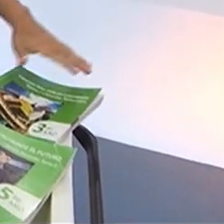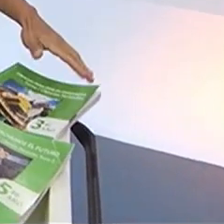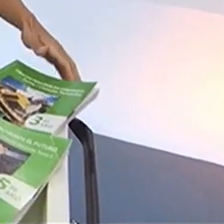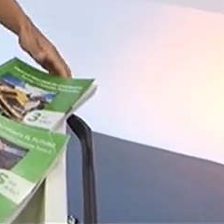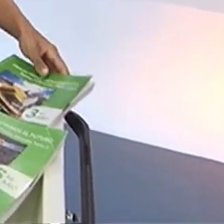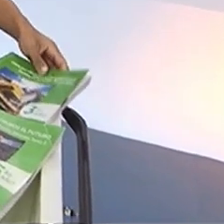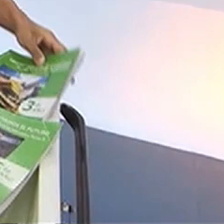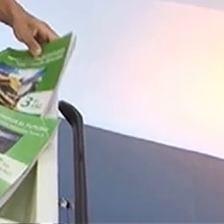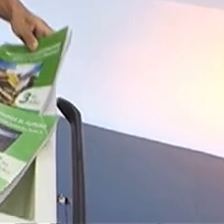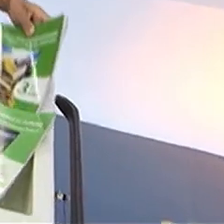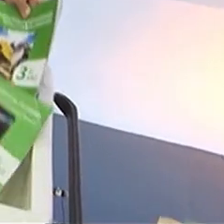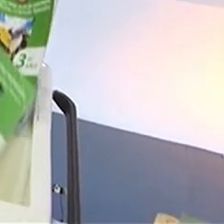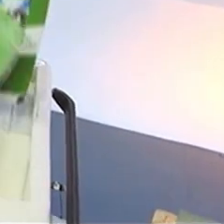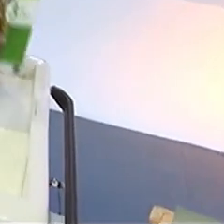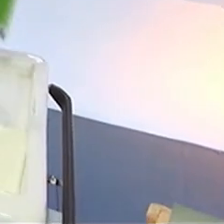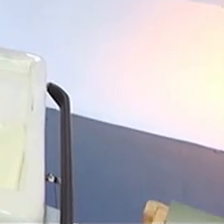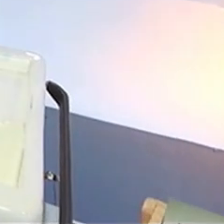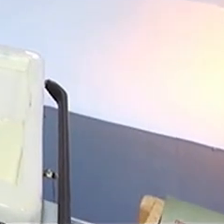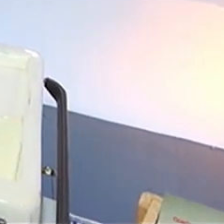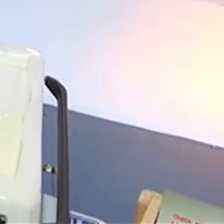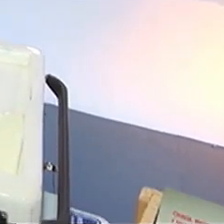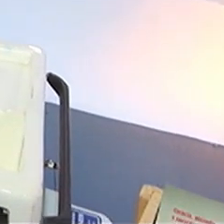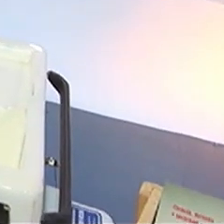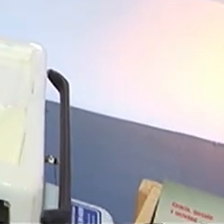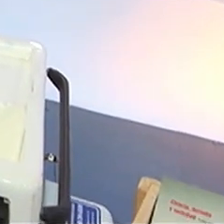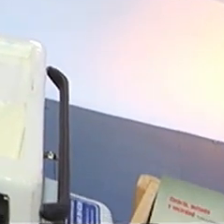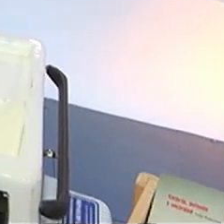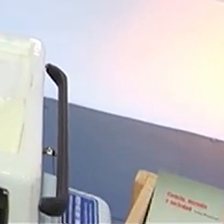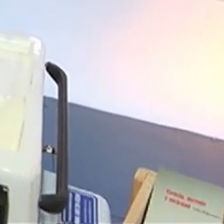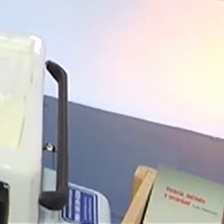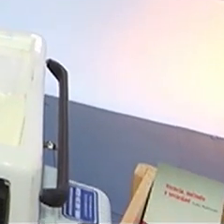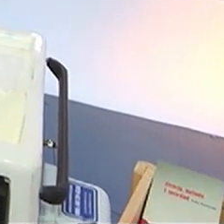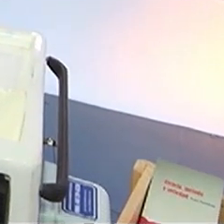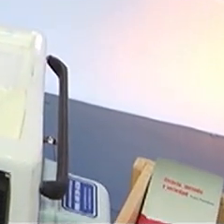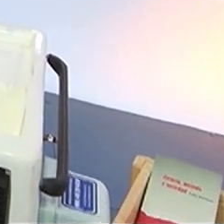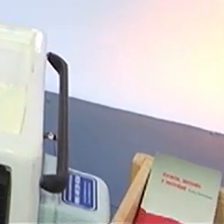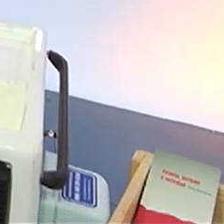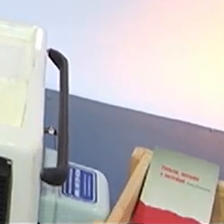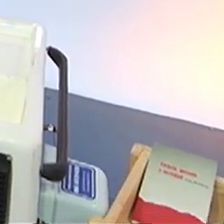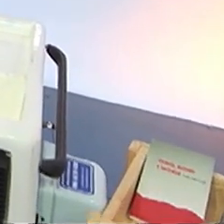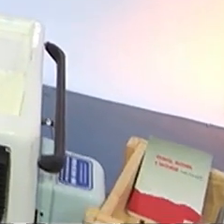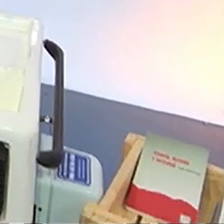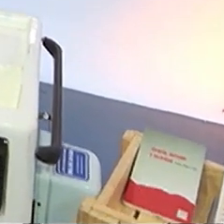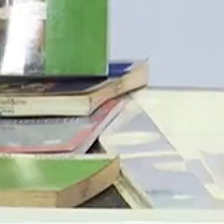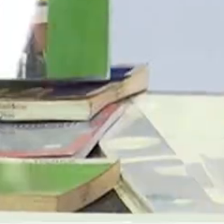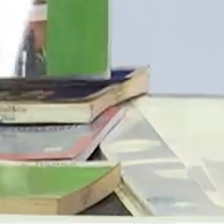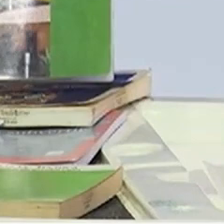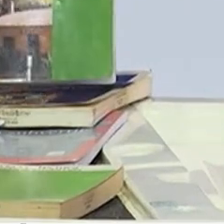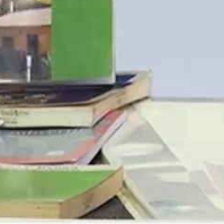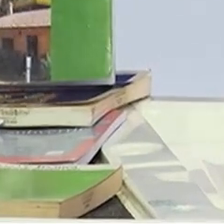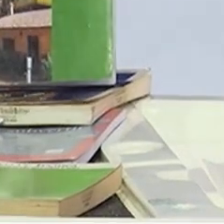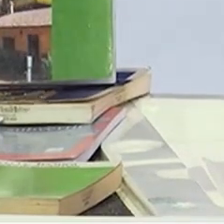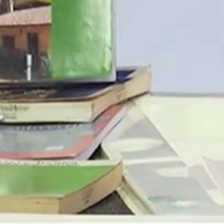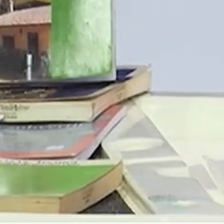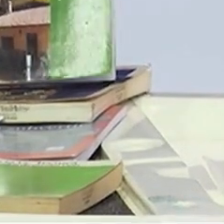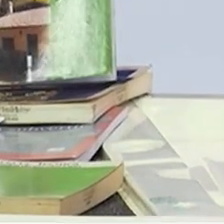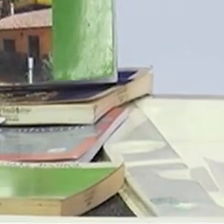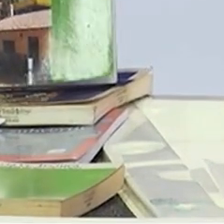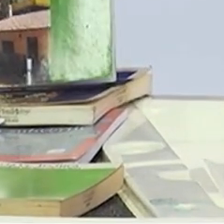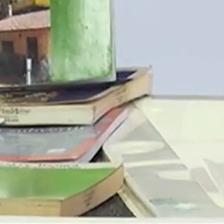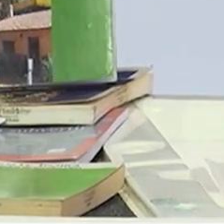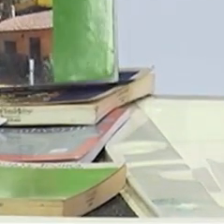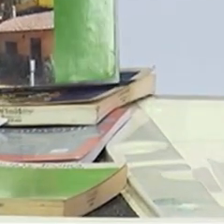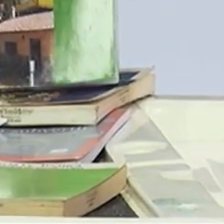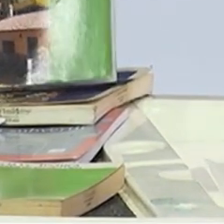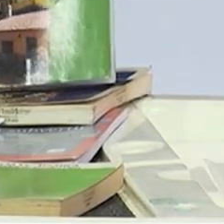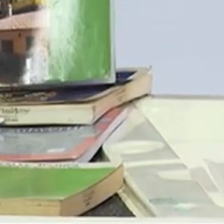entonces primordiales para el desarrollo de esa propuesta que les traigo hoy, tengo los dos libros de la